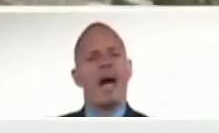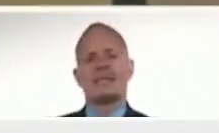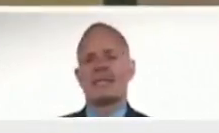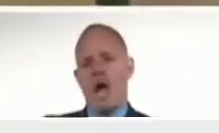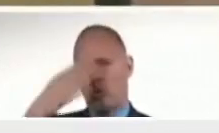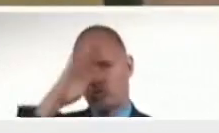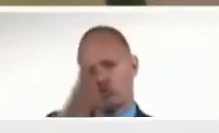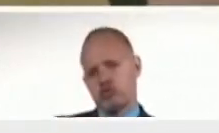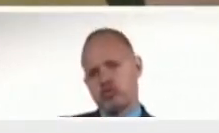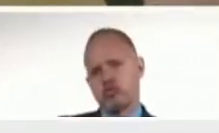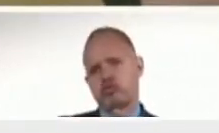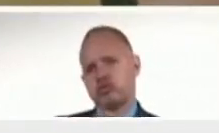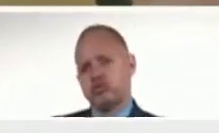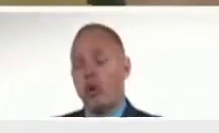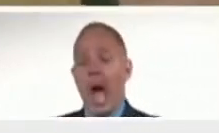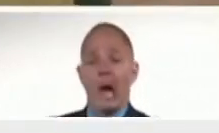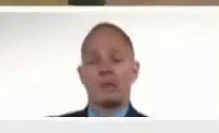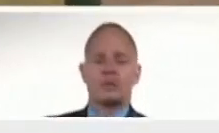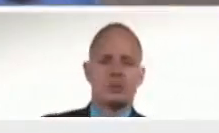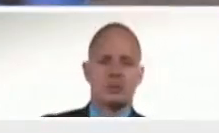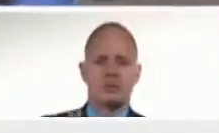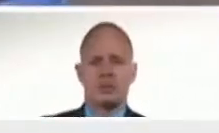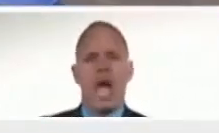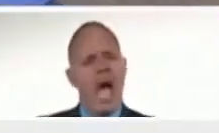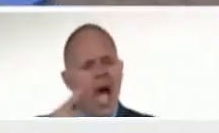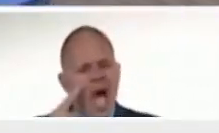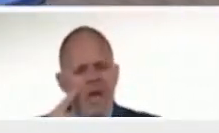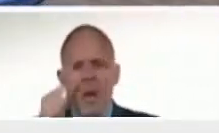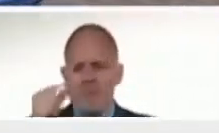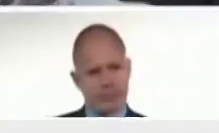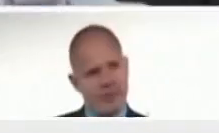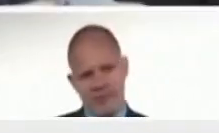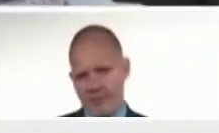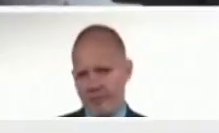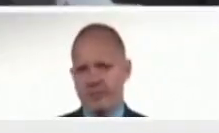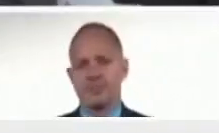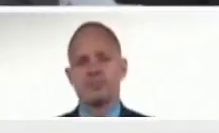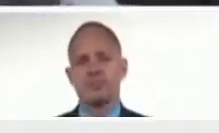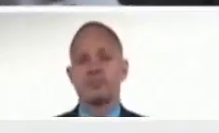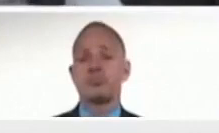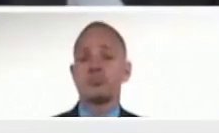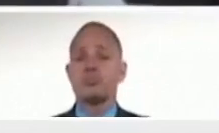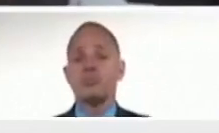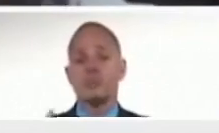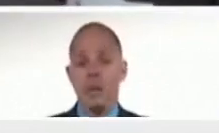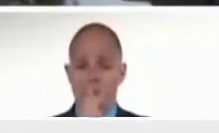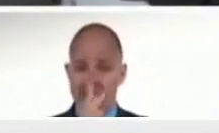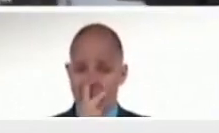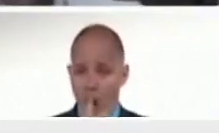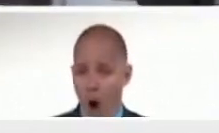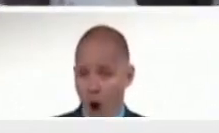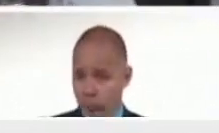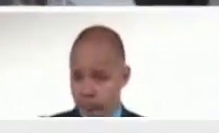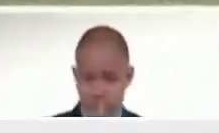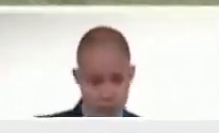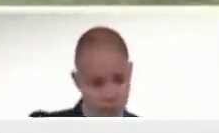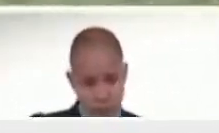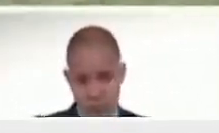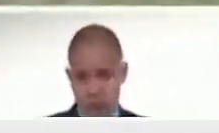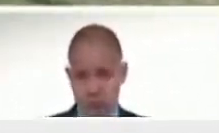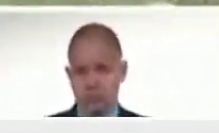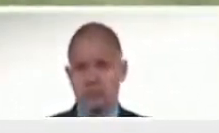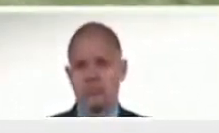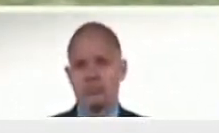encontraba en su interior y los que tuvieron que recalar en el norte de cuba cuando ellos estaban intentando llegar a